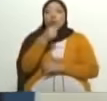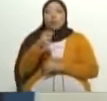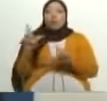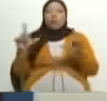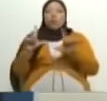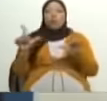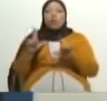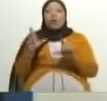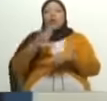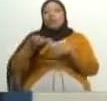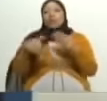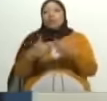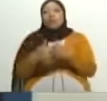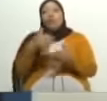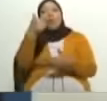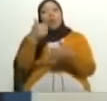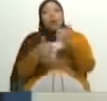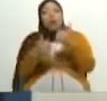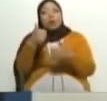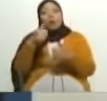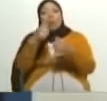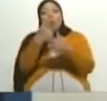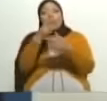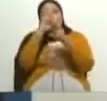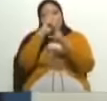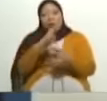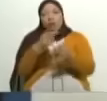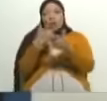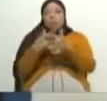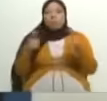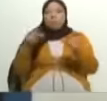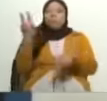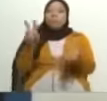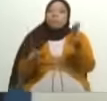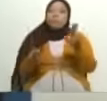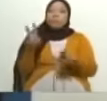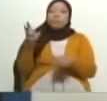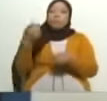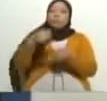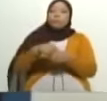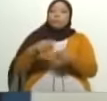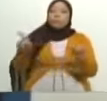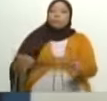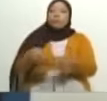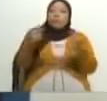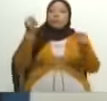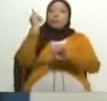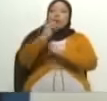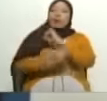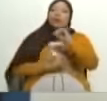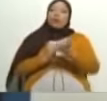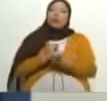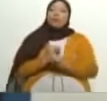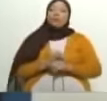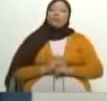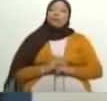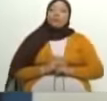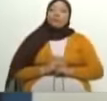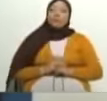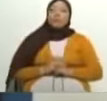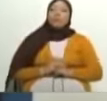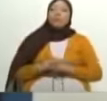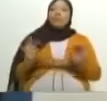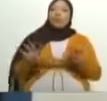todos los candidatos y el pleno respeto a la libertad de expresión en medios nacionales e internacionales y